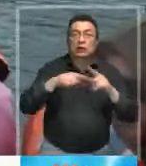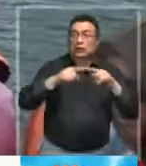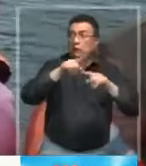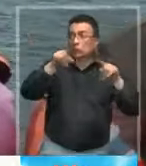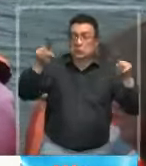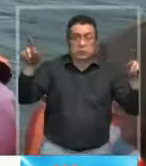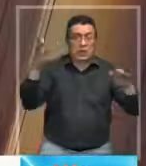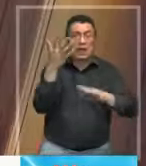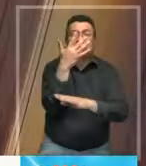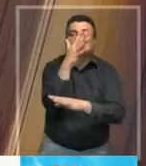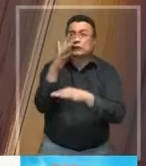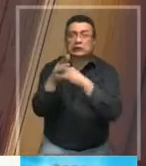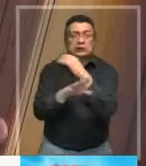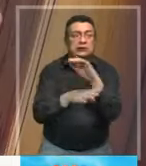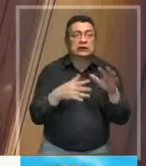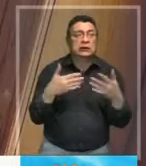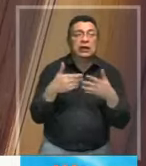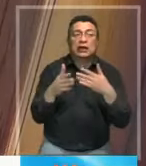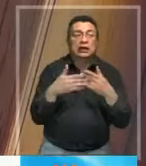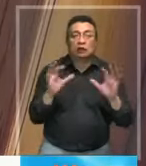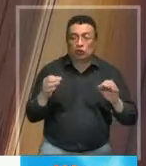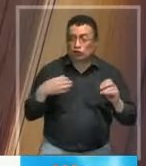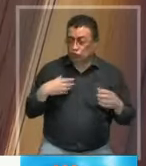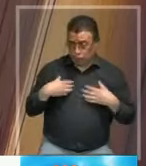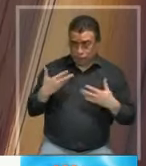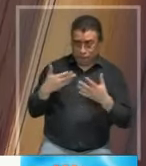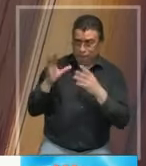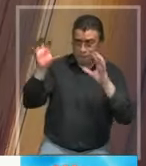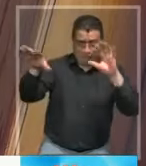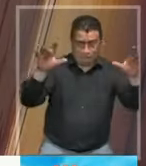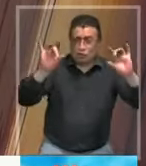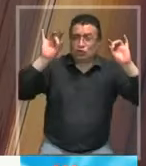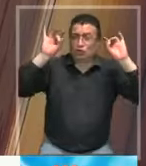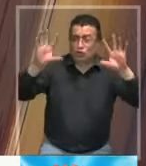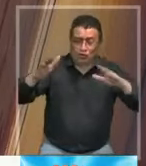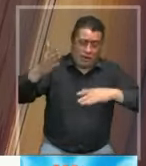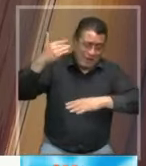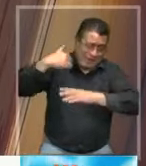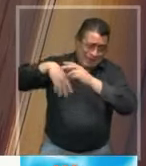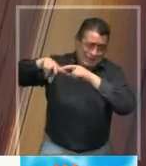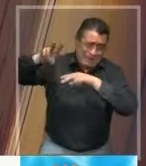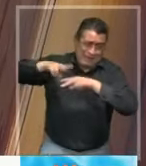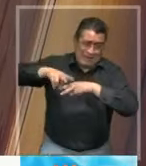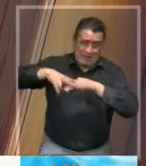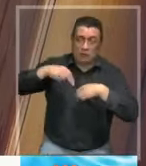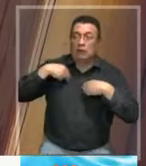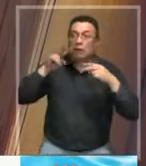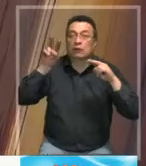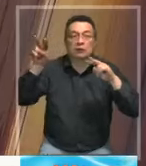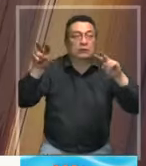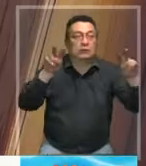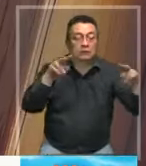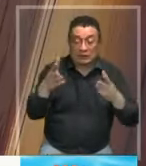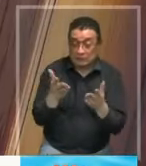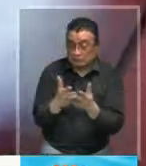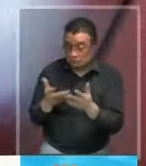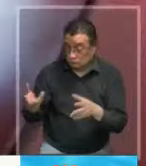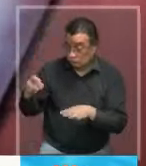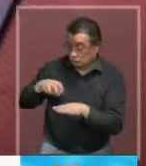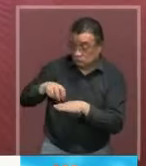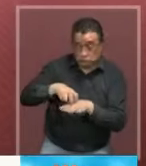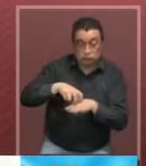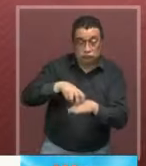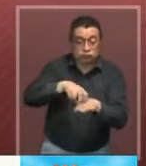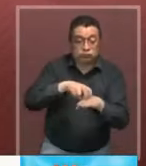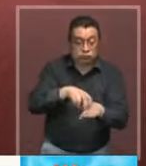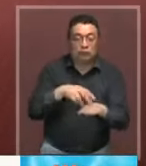acá, eso no lo colocamos nosotros ni nada, esos paisajes están acá, nosotros los llevamos. Pero el servicio que se le da a bordo yo creo que le da